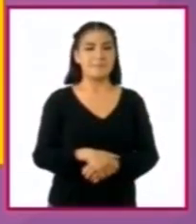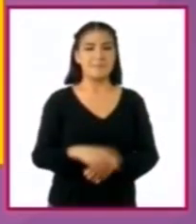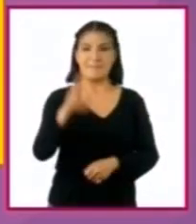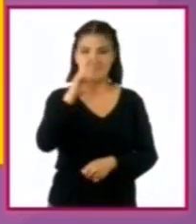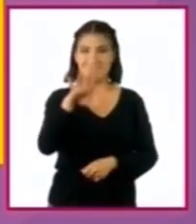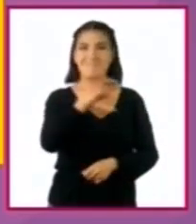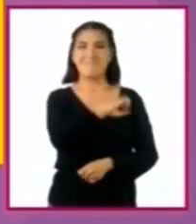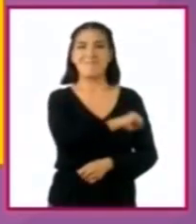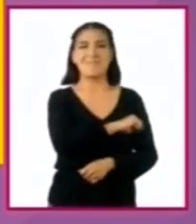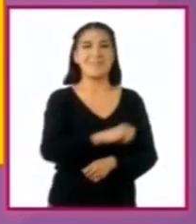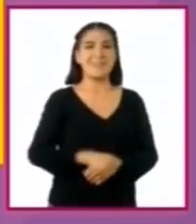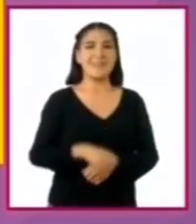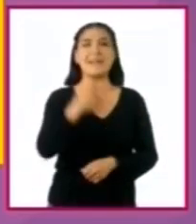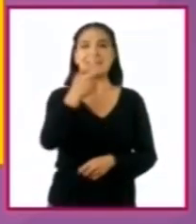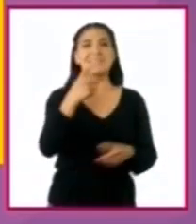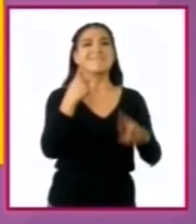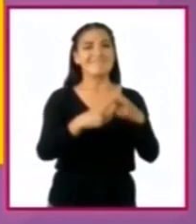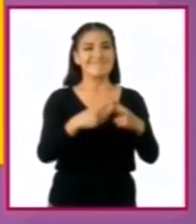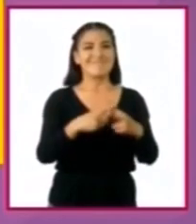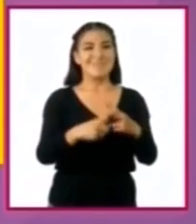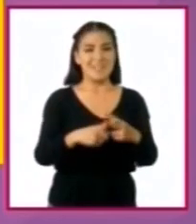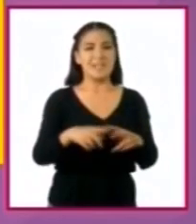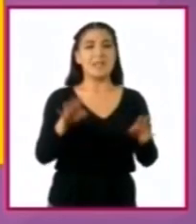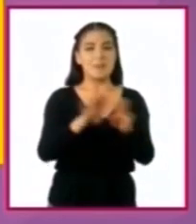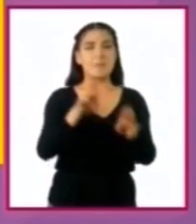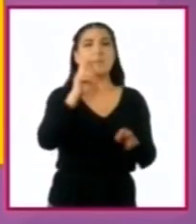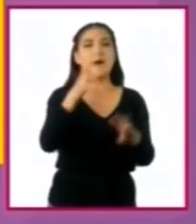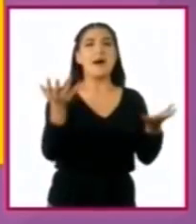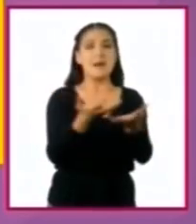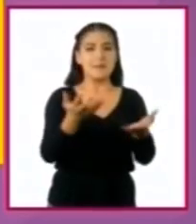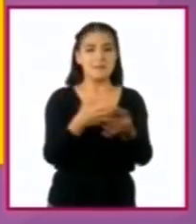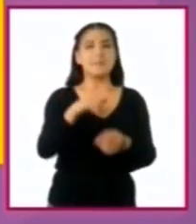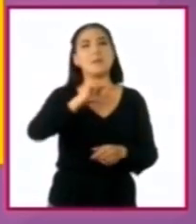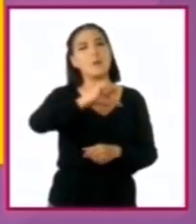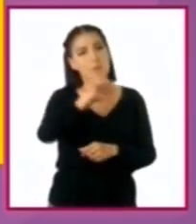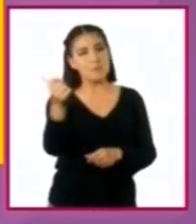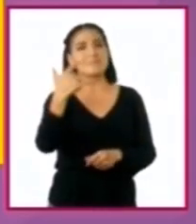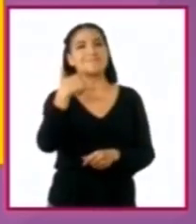Fascinante, ¿verdad? Así son las matemáticas. Ahora hagamos el siguiente reto.